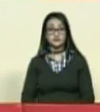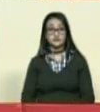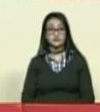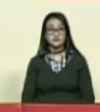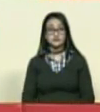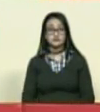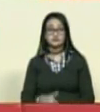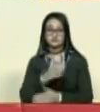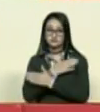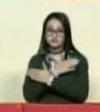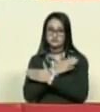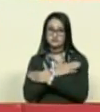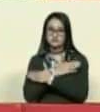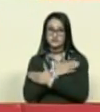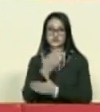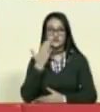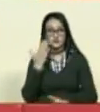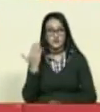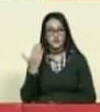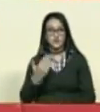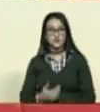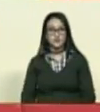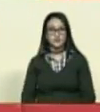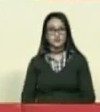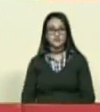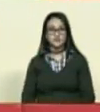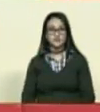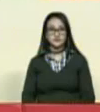La felicito, querida compañera.